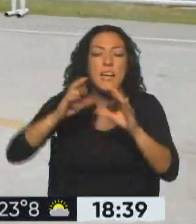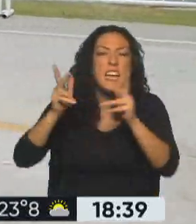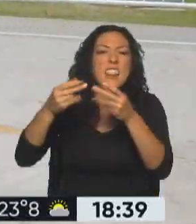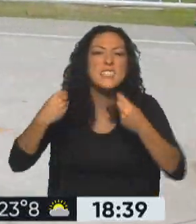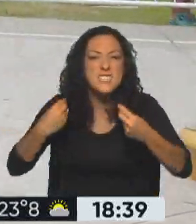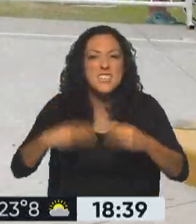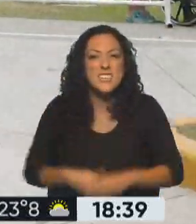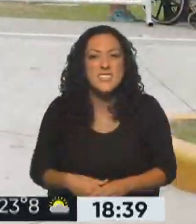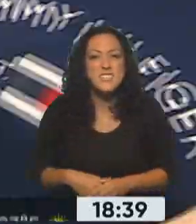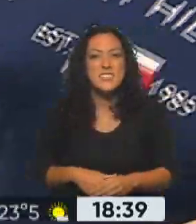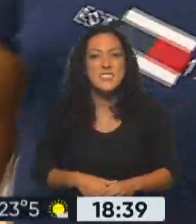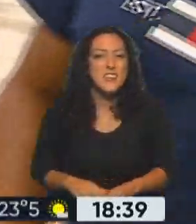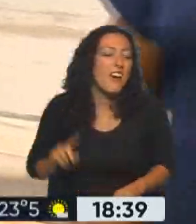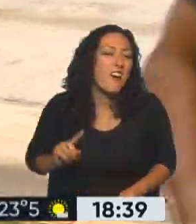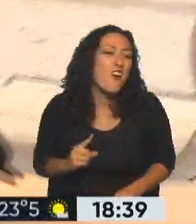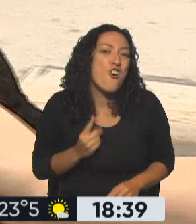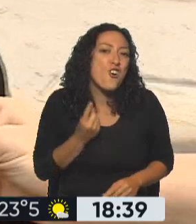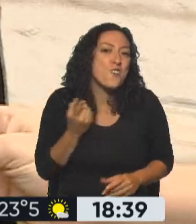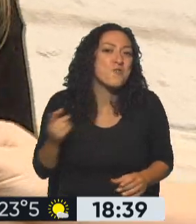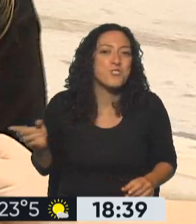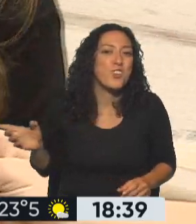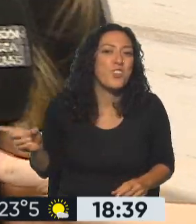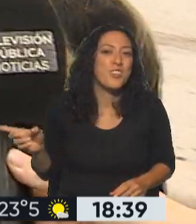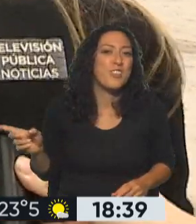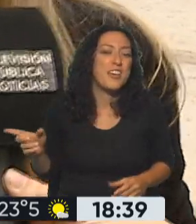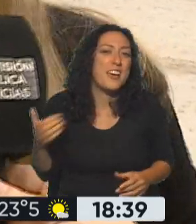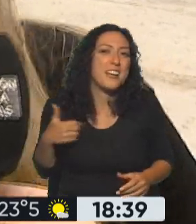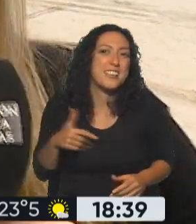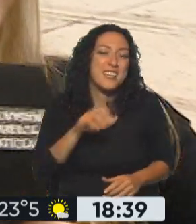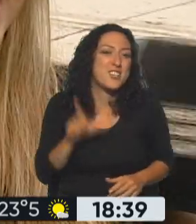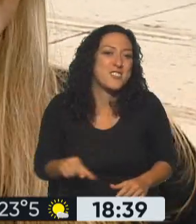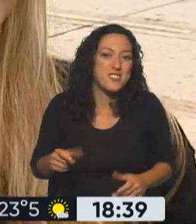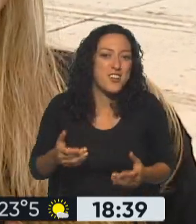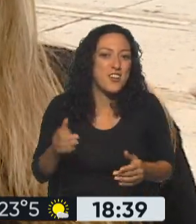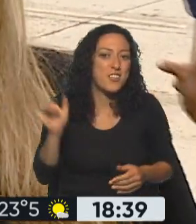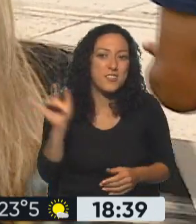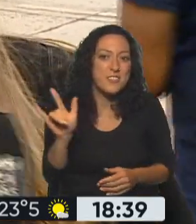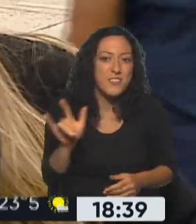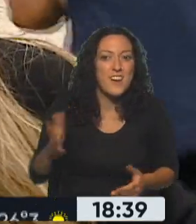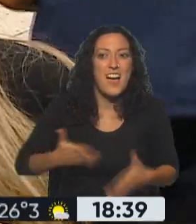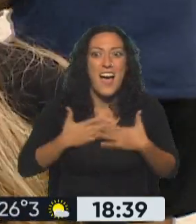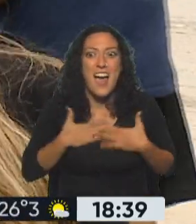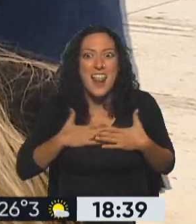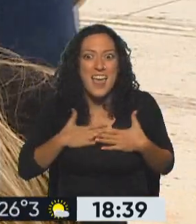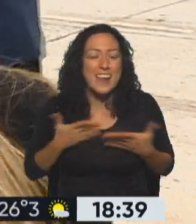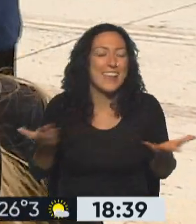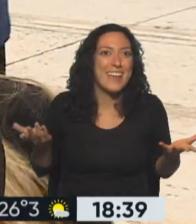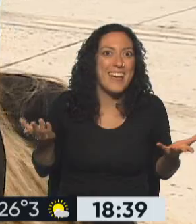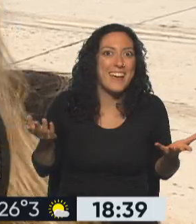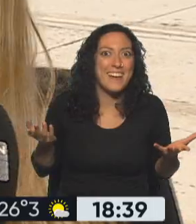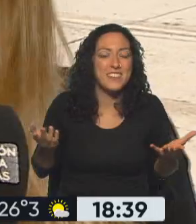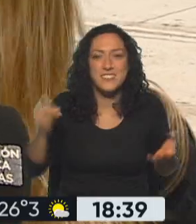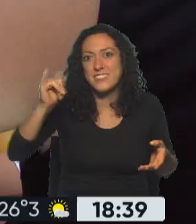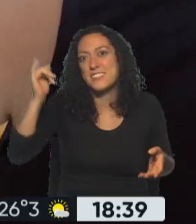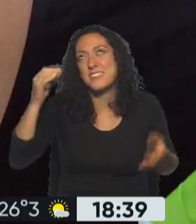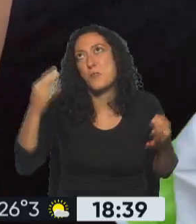dicen? Orgullo de todos los argentinos, ¿no? Que lo amamos. ¿Te morís de la alegría? Me muero, caigo al